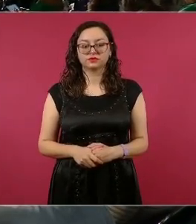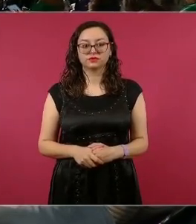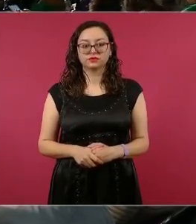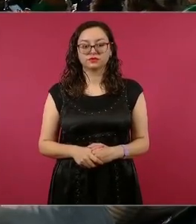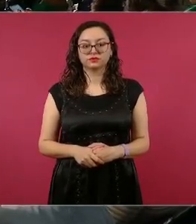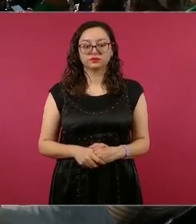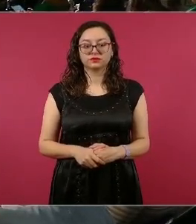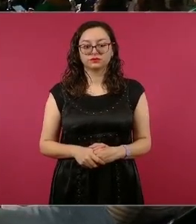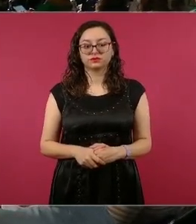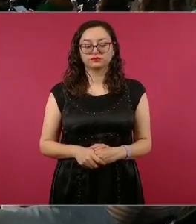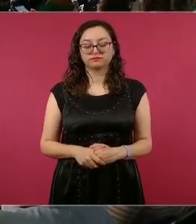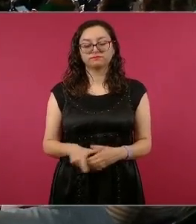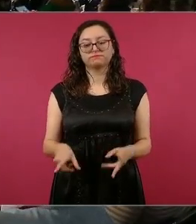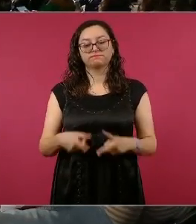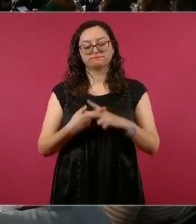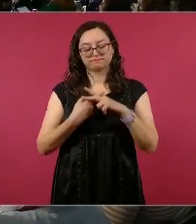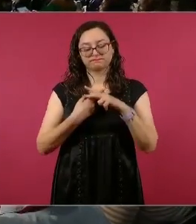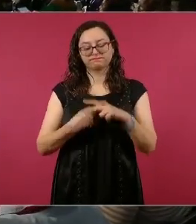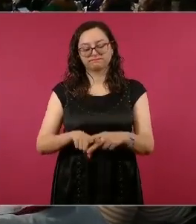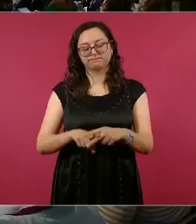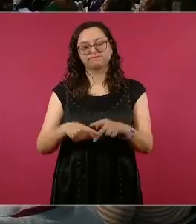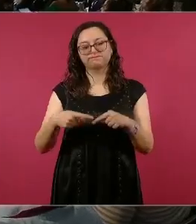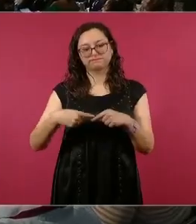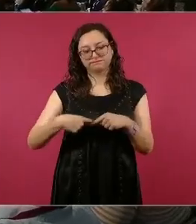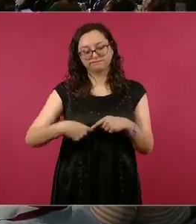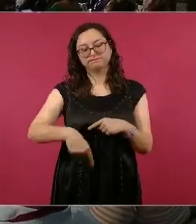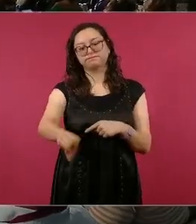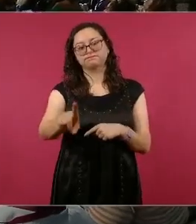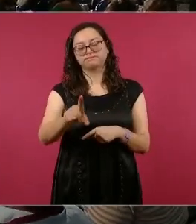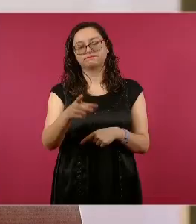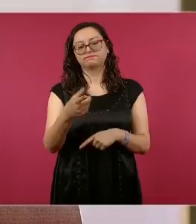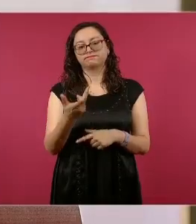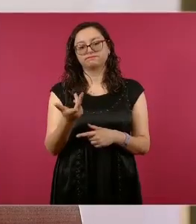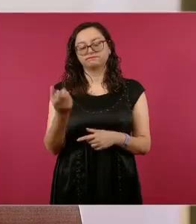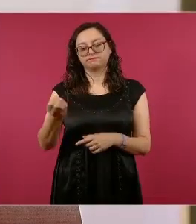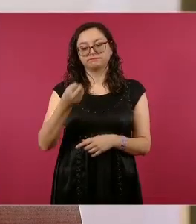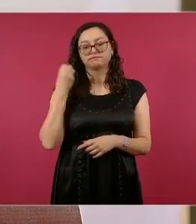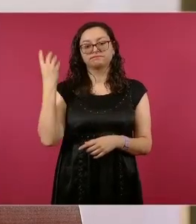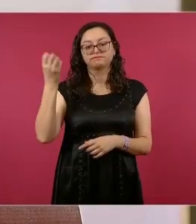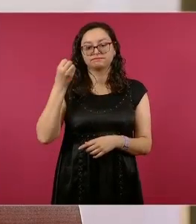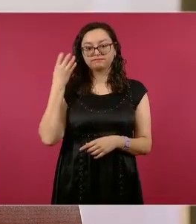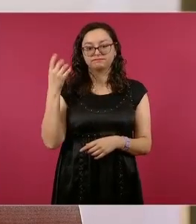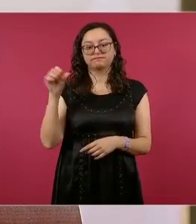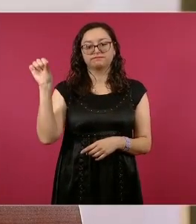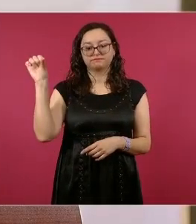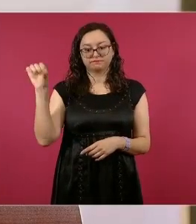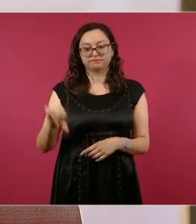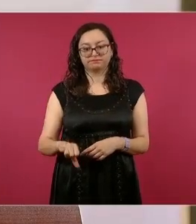Pues así iniciamos la mañanera de hoy. Vamos a